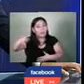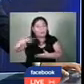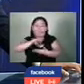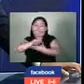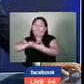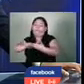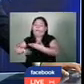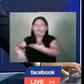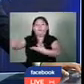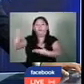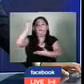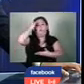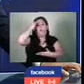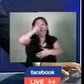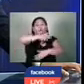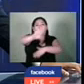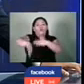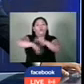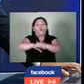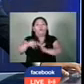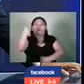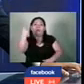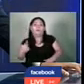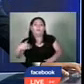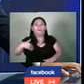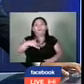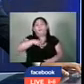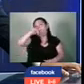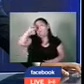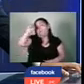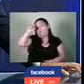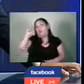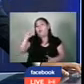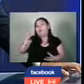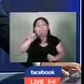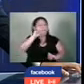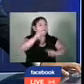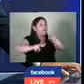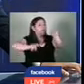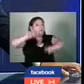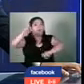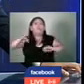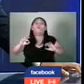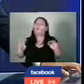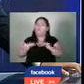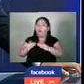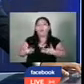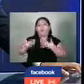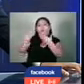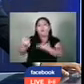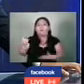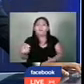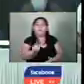público. Junto con el ministro de Trabajo esperan llegar a un consenso que beneficie a los trabajadores. Veamos.